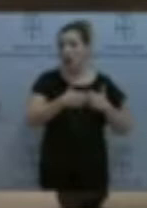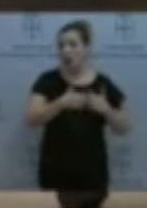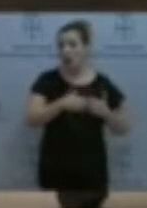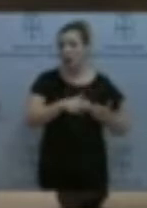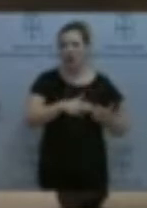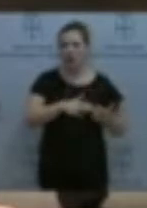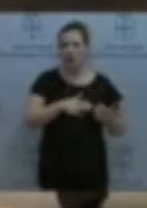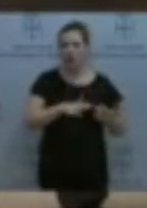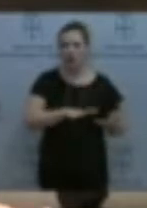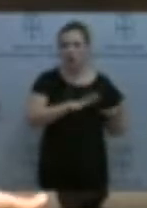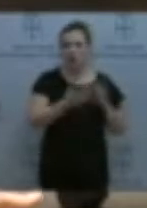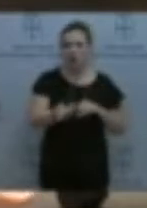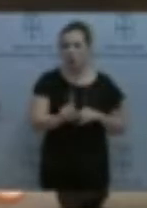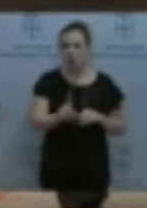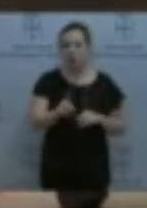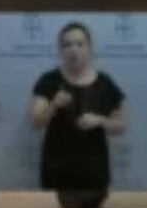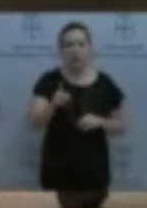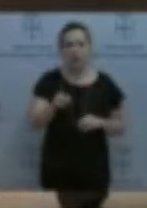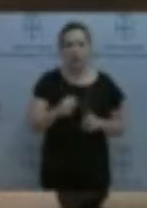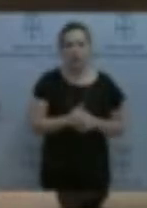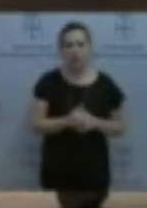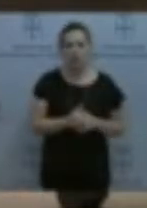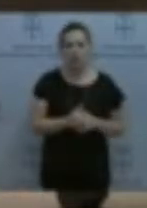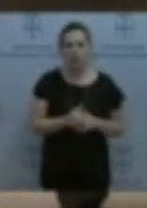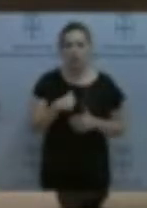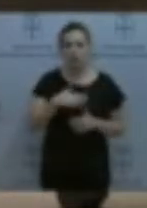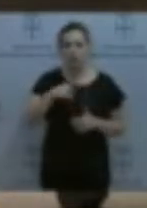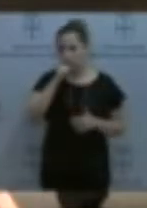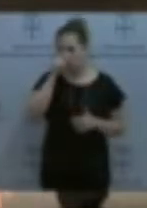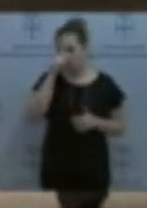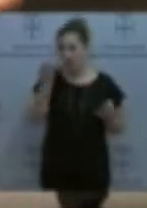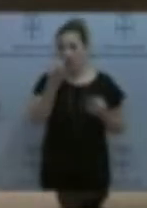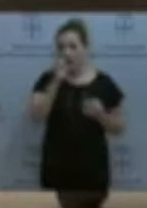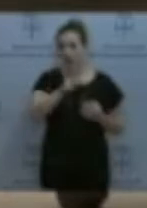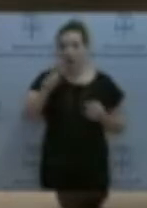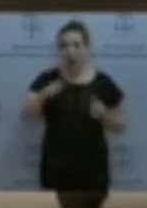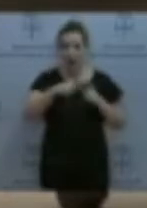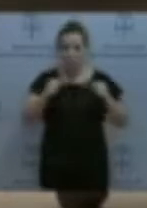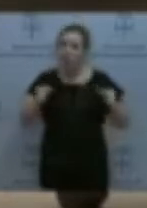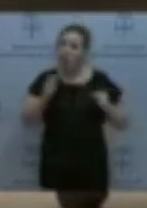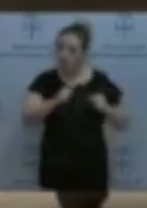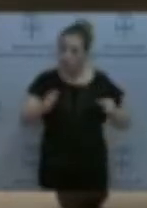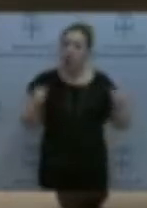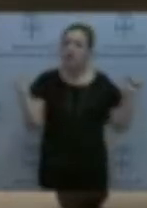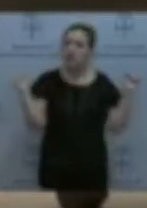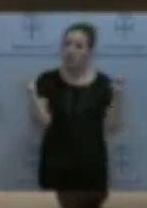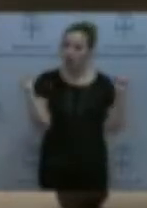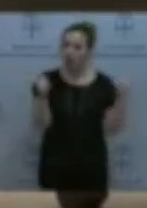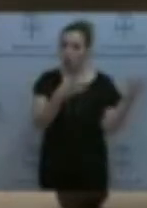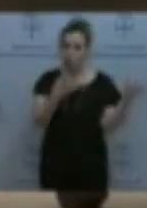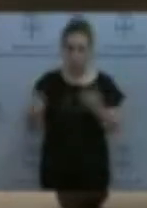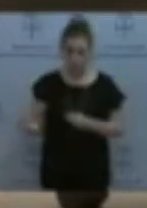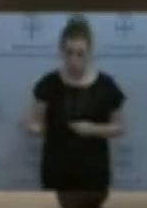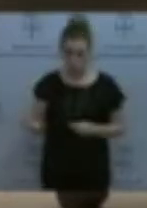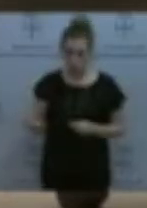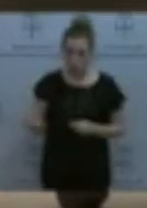recordarle que en Asturias la gente pasa frío. Pasa frío no solamente el ciudadano de a pie, que le cuesta pagar